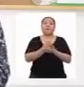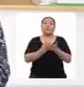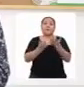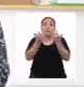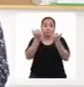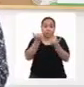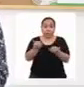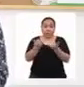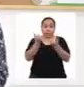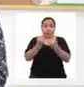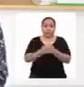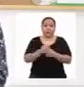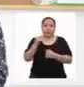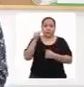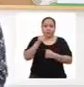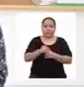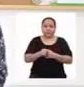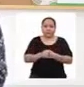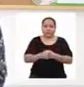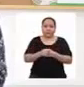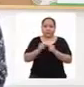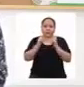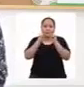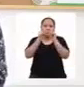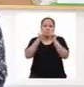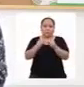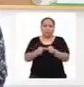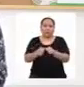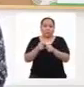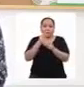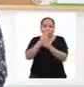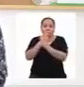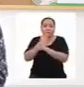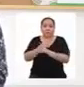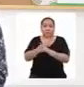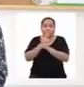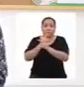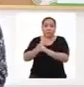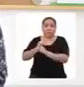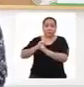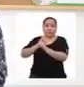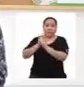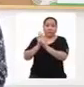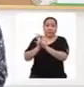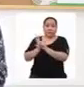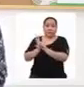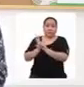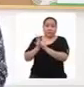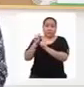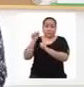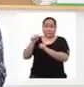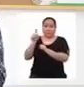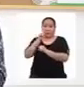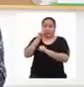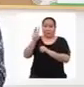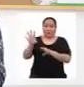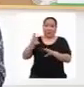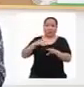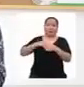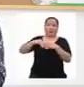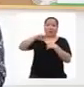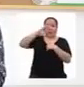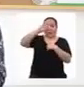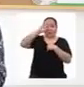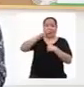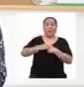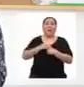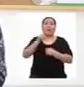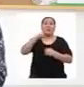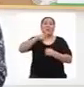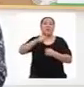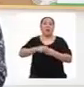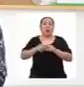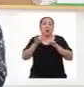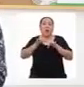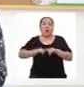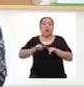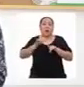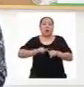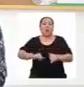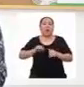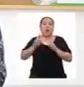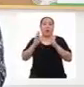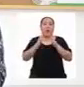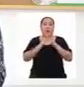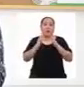donde para seguirnos cuidando del COVID-19 debemos mantener una cuarentena voluntaria, lo